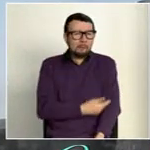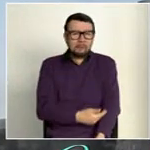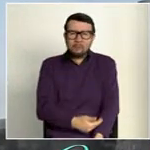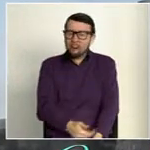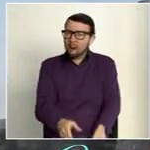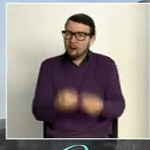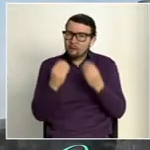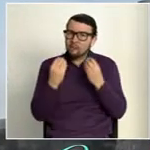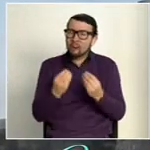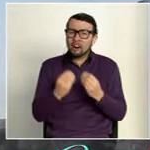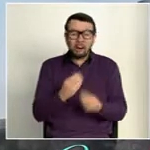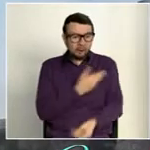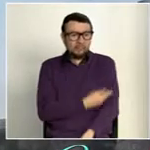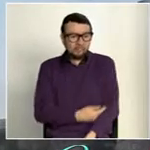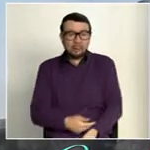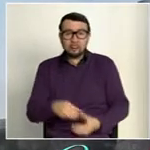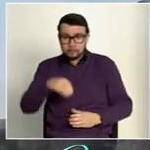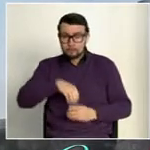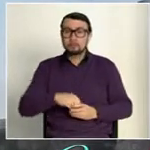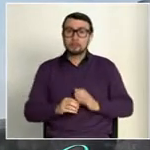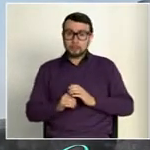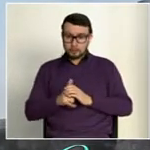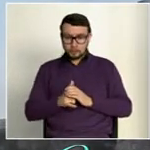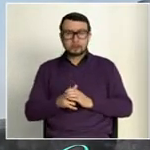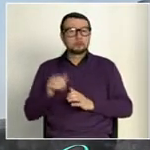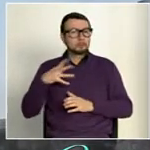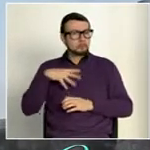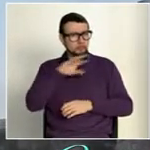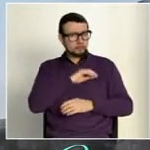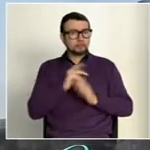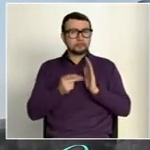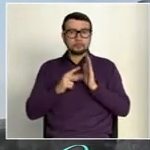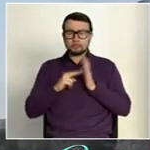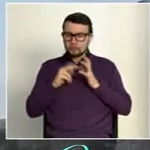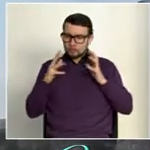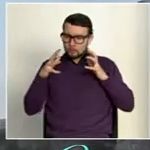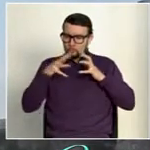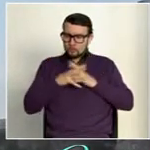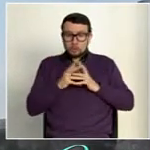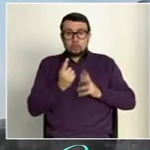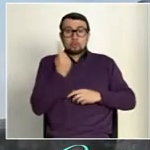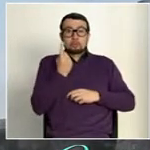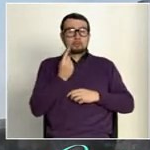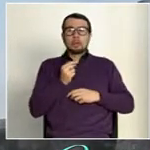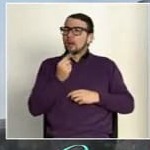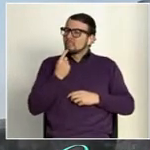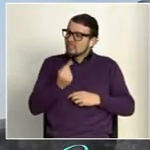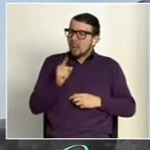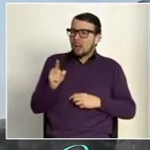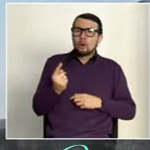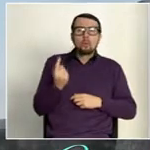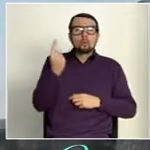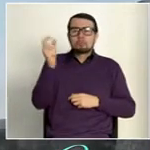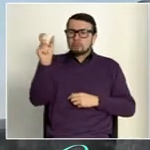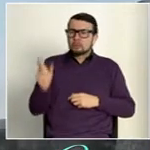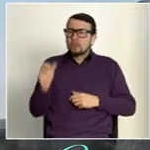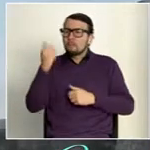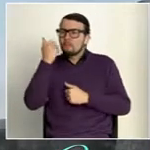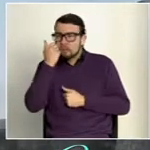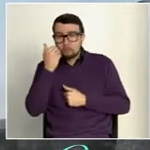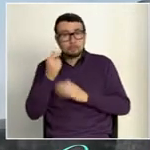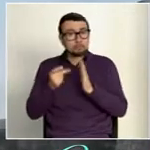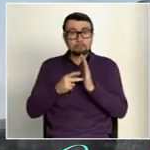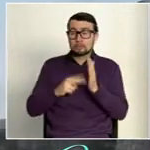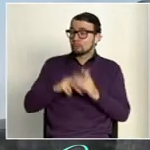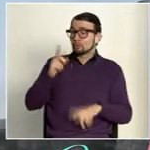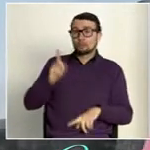es algo asombroso que somos una unidad, y una persona que dice que yo voy a tratar un enfermo, eso no es posible,